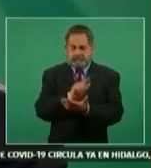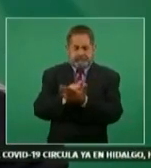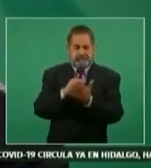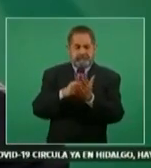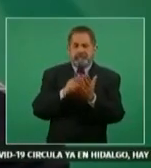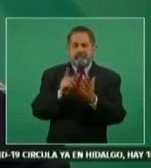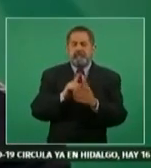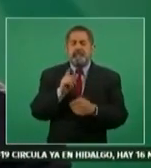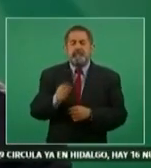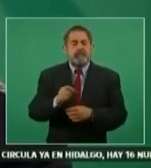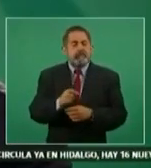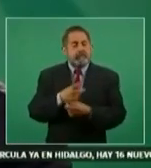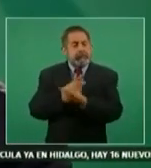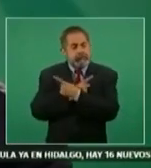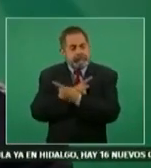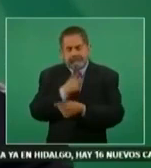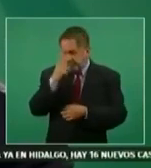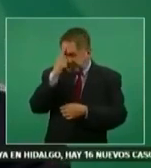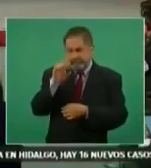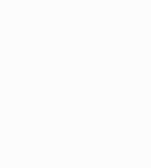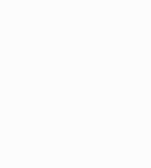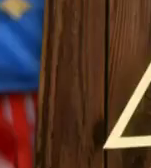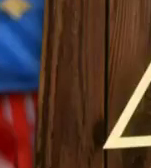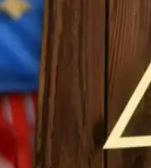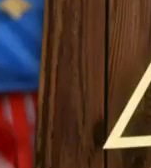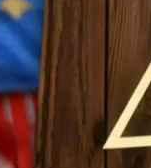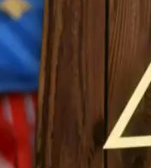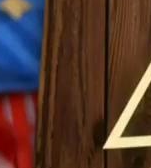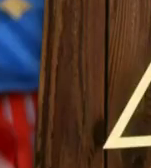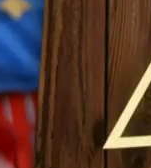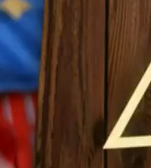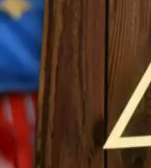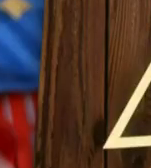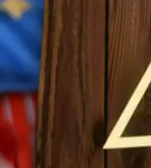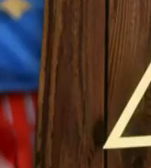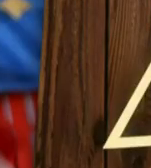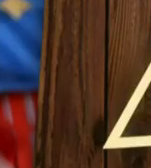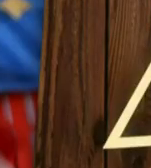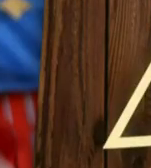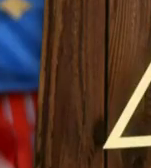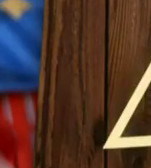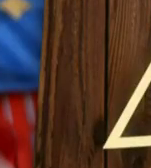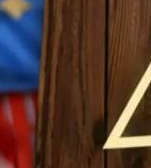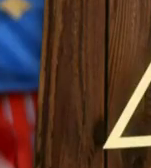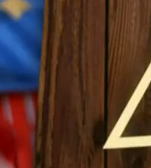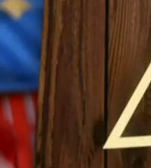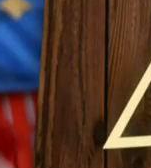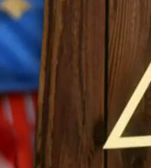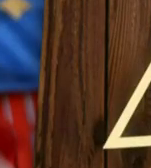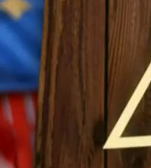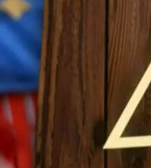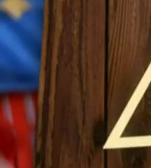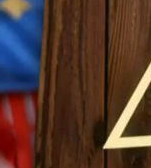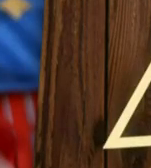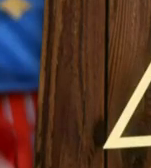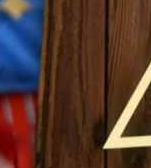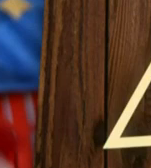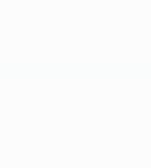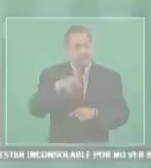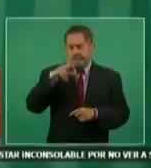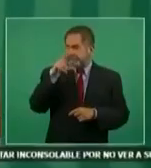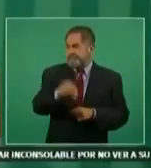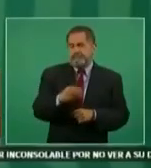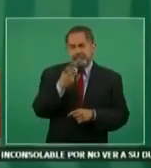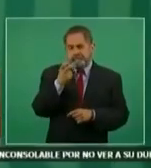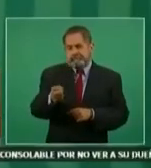puede trabajar en el gobierno. Y los violadores... Justo. Aseguró que se seguirá trabajando contra los ataques contra las